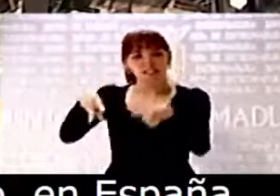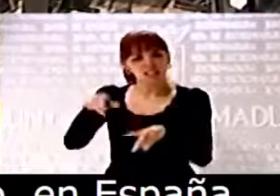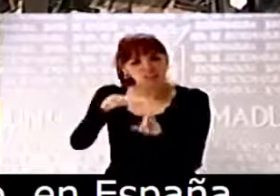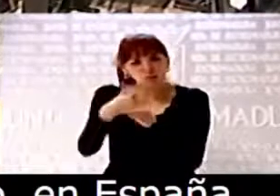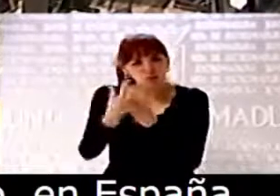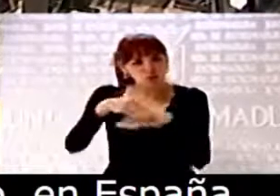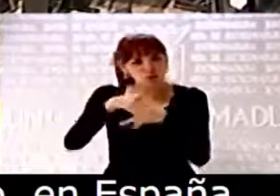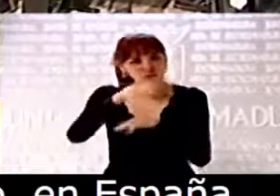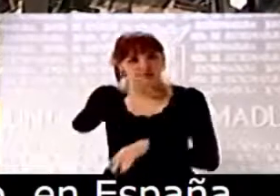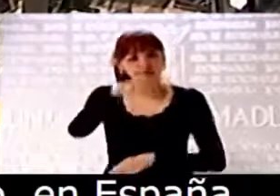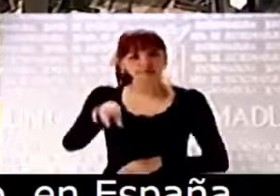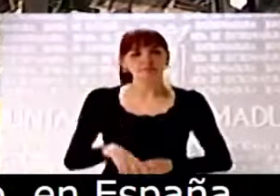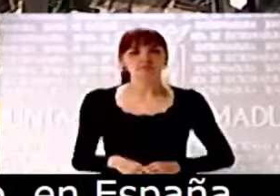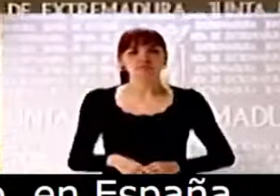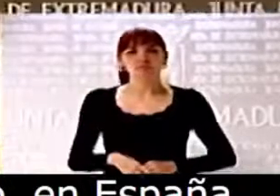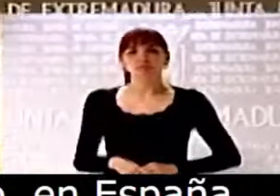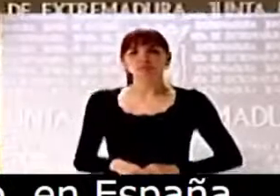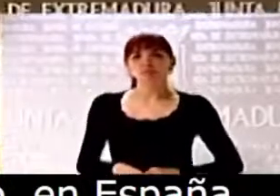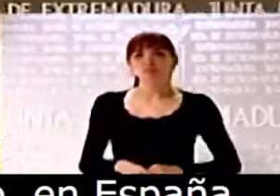situación?